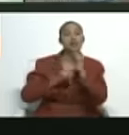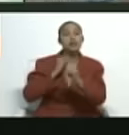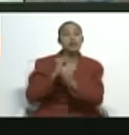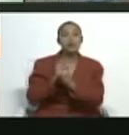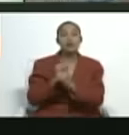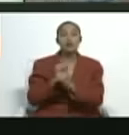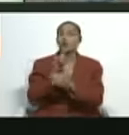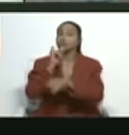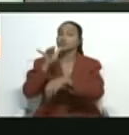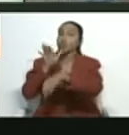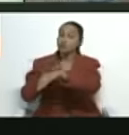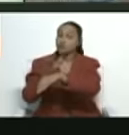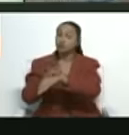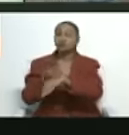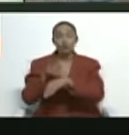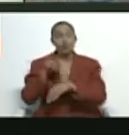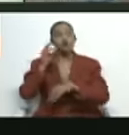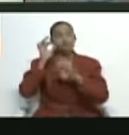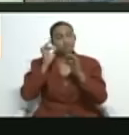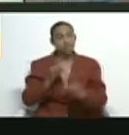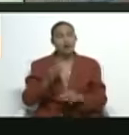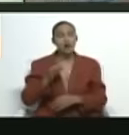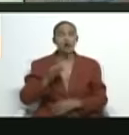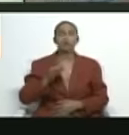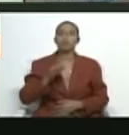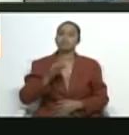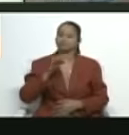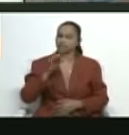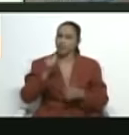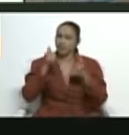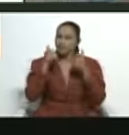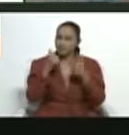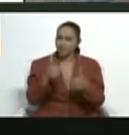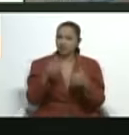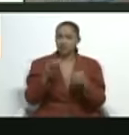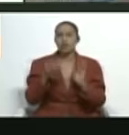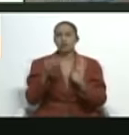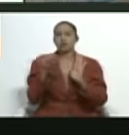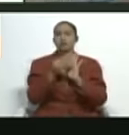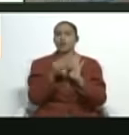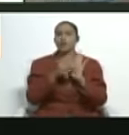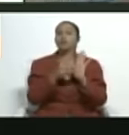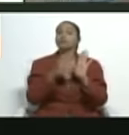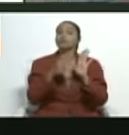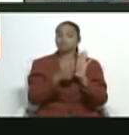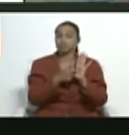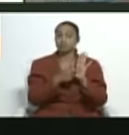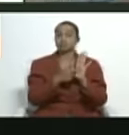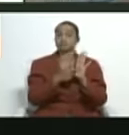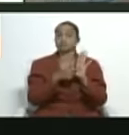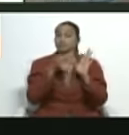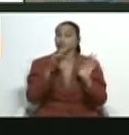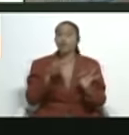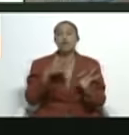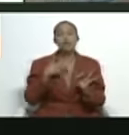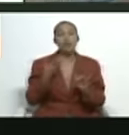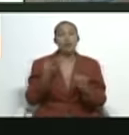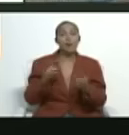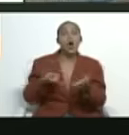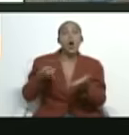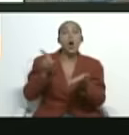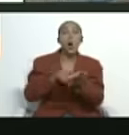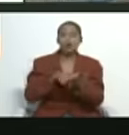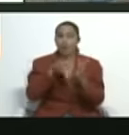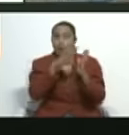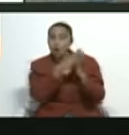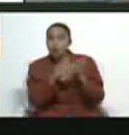nos parece absolutamente correcta para sentar un precedente definitivo de que esto no vuelva a repetirse